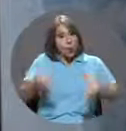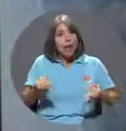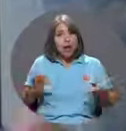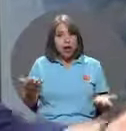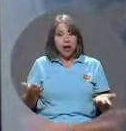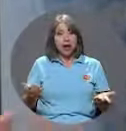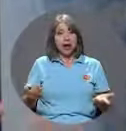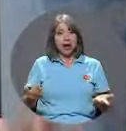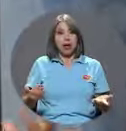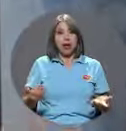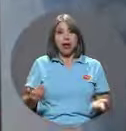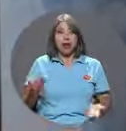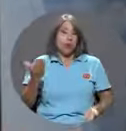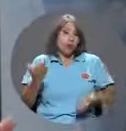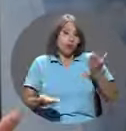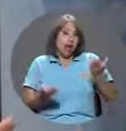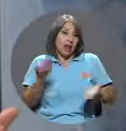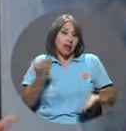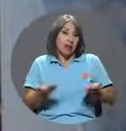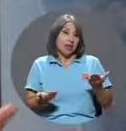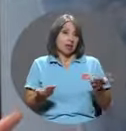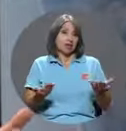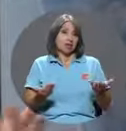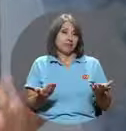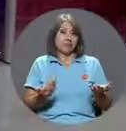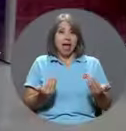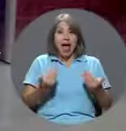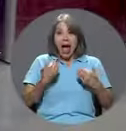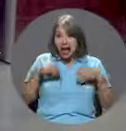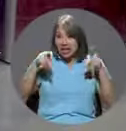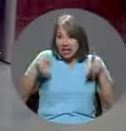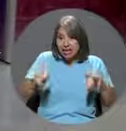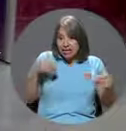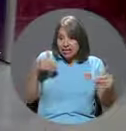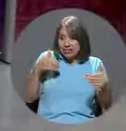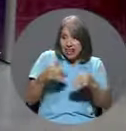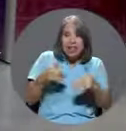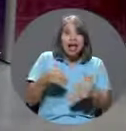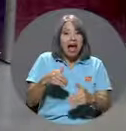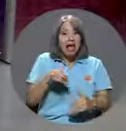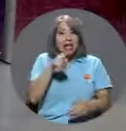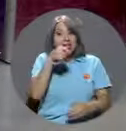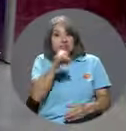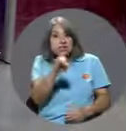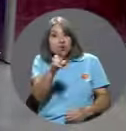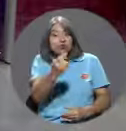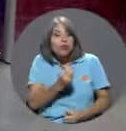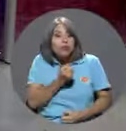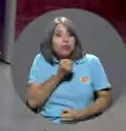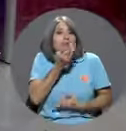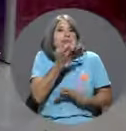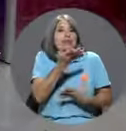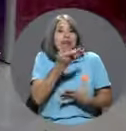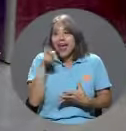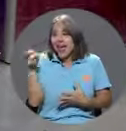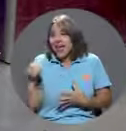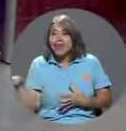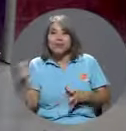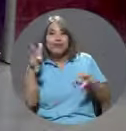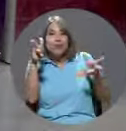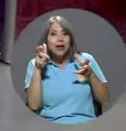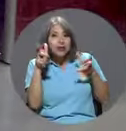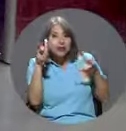¿verdad? Cuando tenés gente a tu alrededor que tal vez, como decía Dalí, te va a escuchar, que es como lo primero que me parece